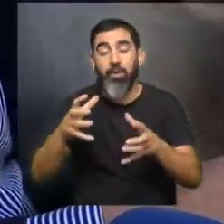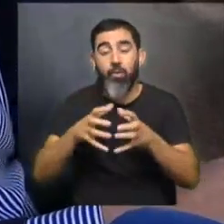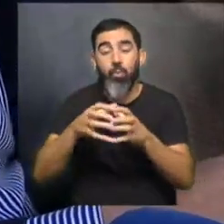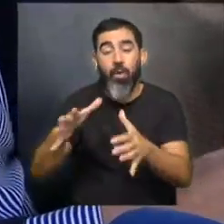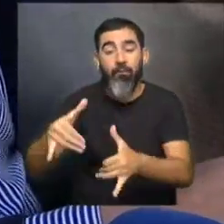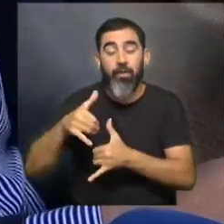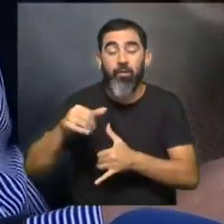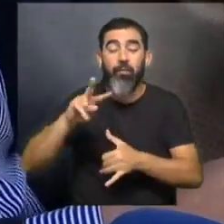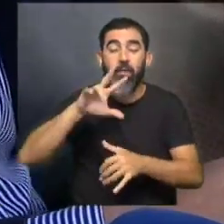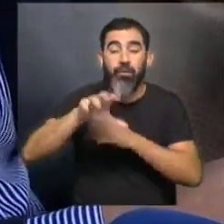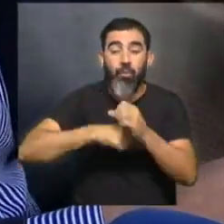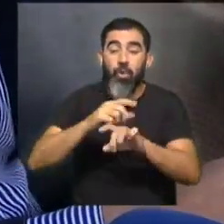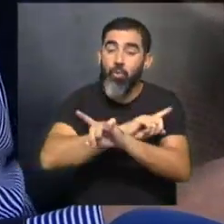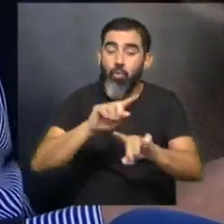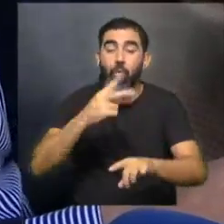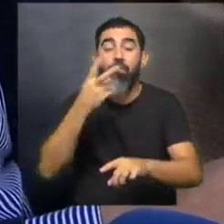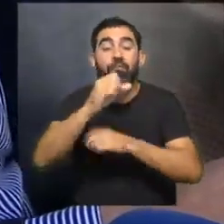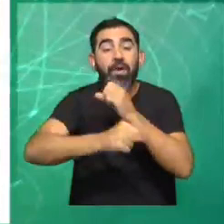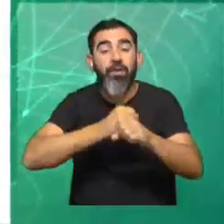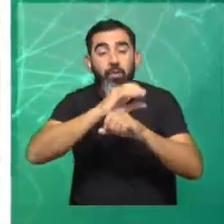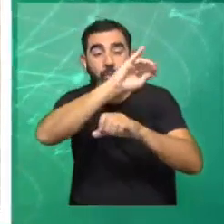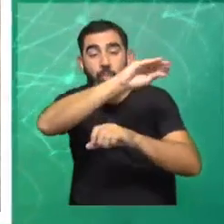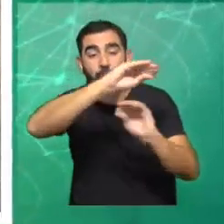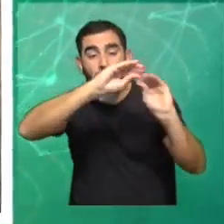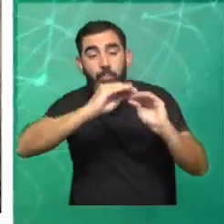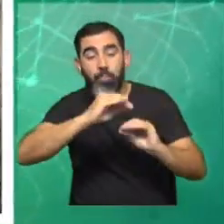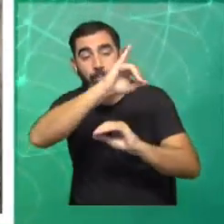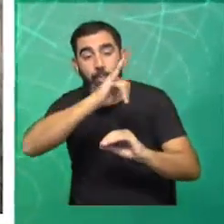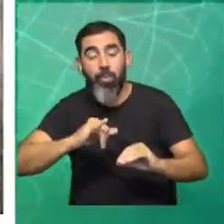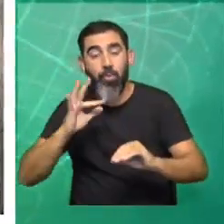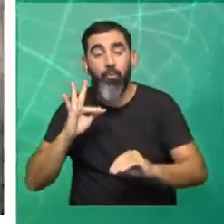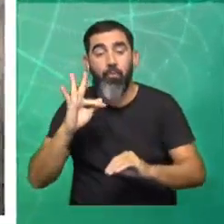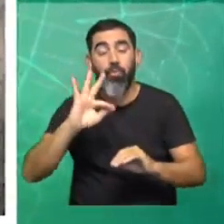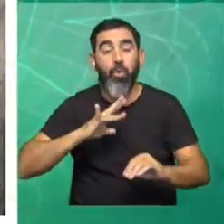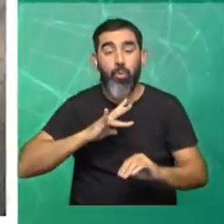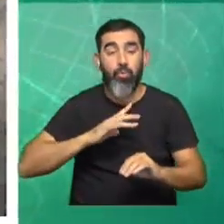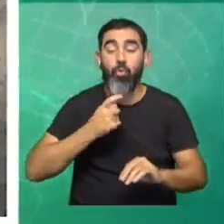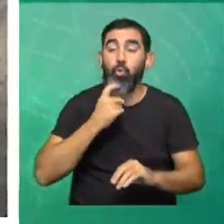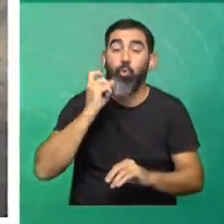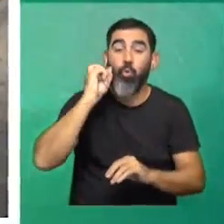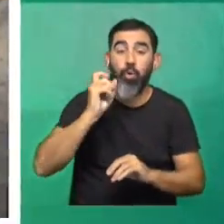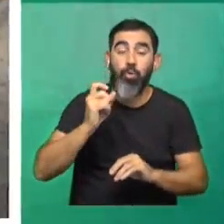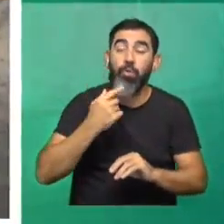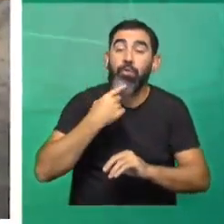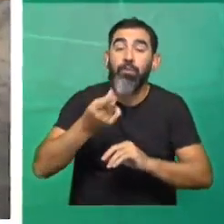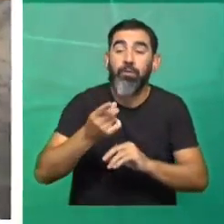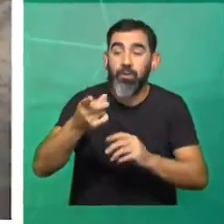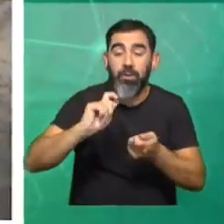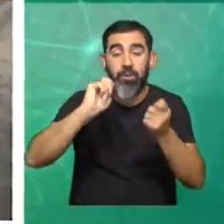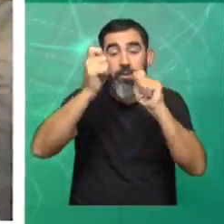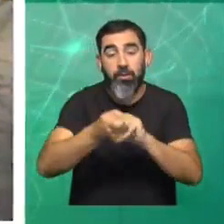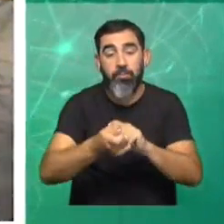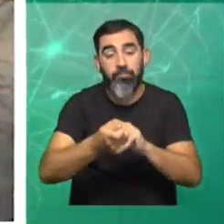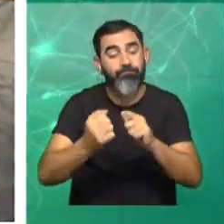que redujo de 25 a 20 años la base de cálculo para las futuras jubilaciones. Desde el Partido Colorado se entiende que este cambio afecta